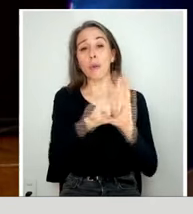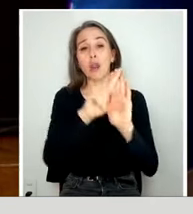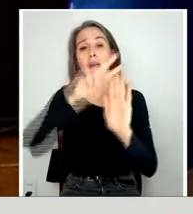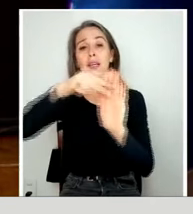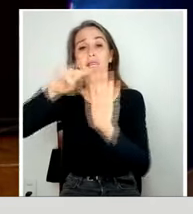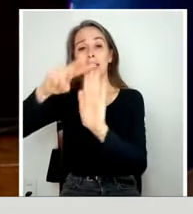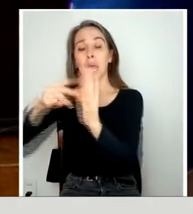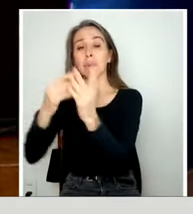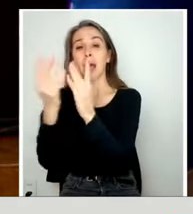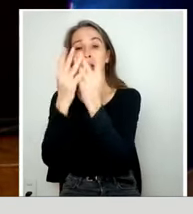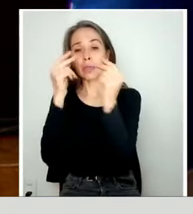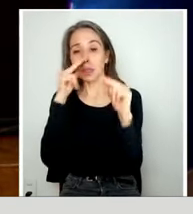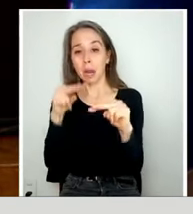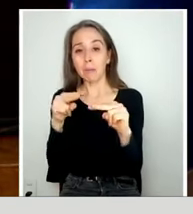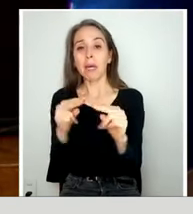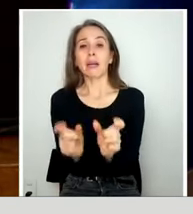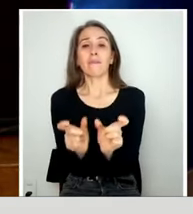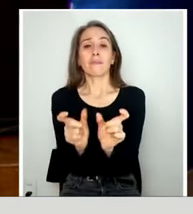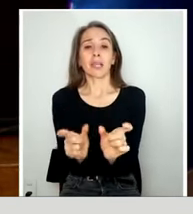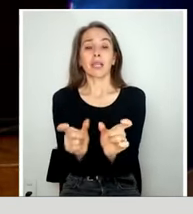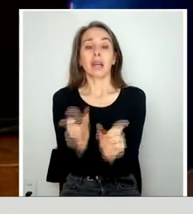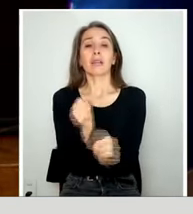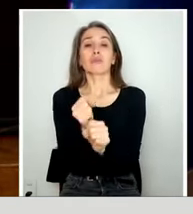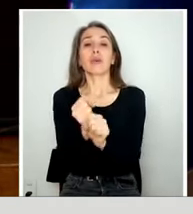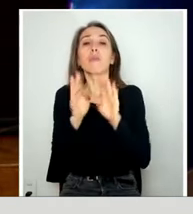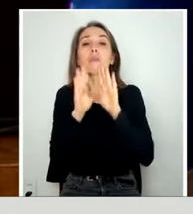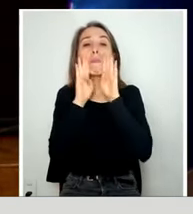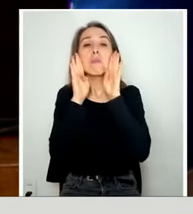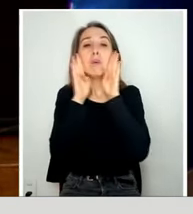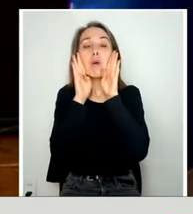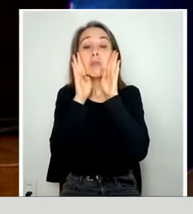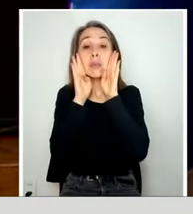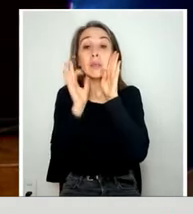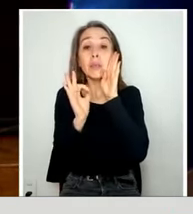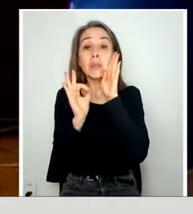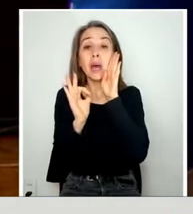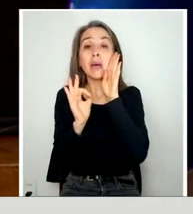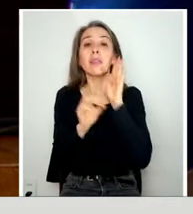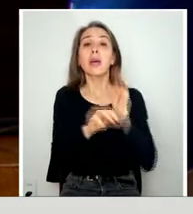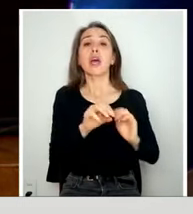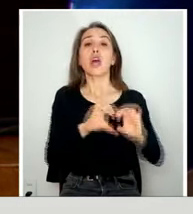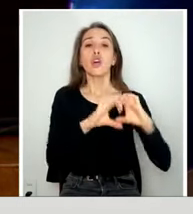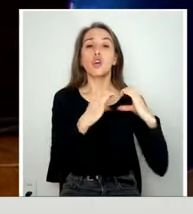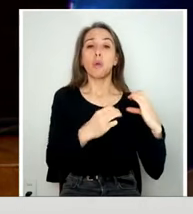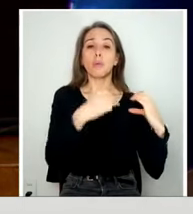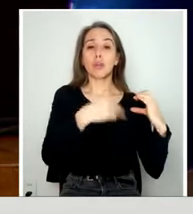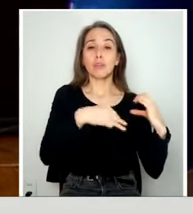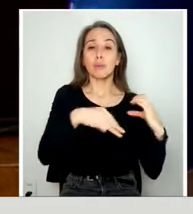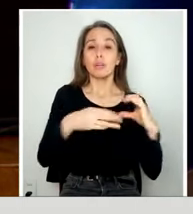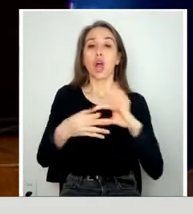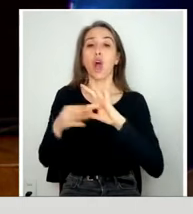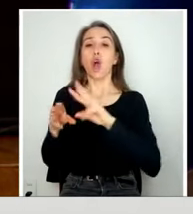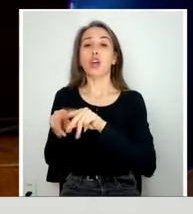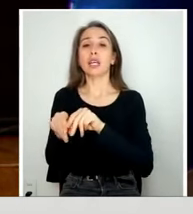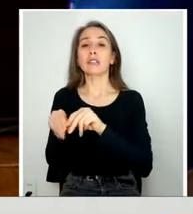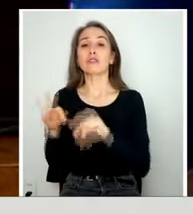fiscalización y probidad de las corporaciones municipales y organizaciones funcionales